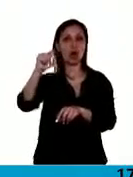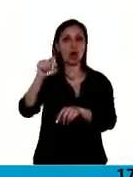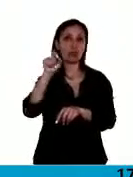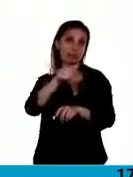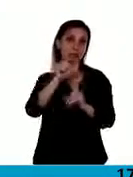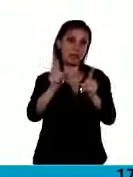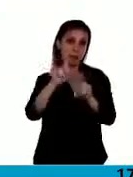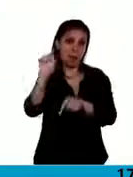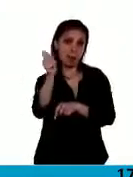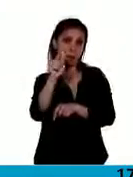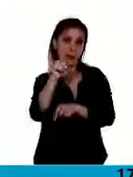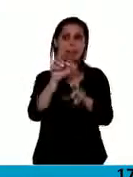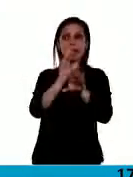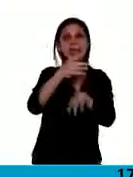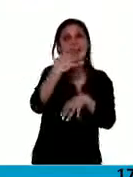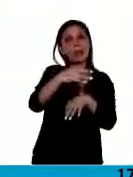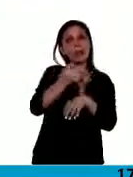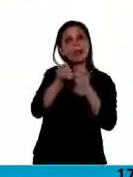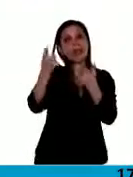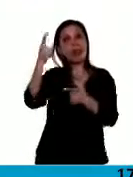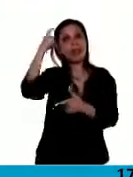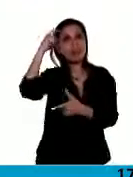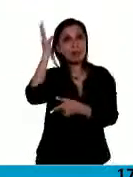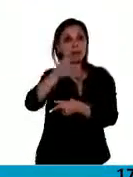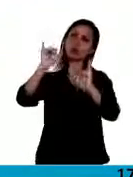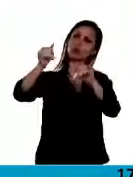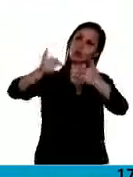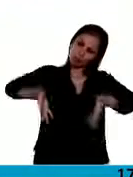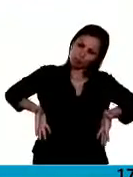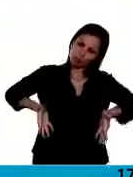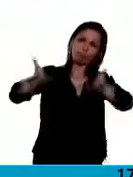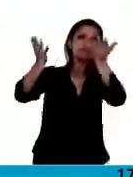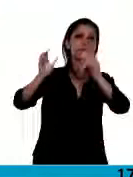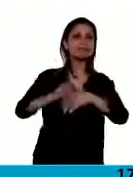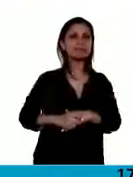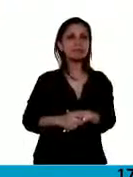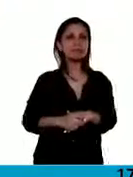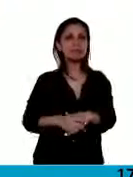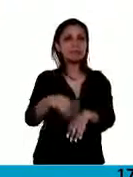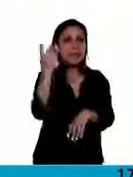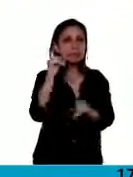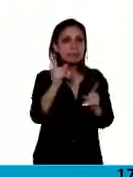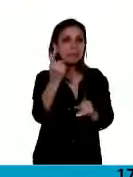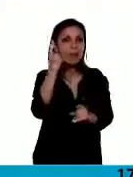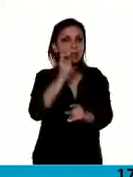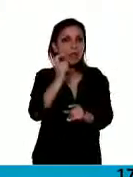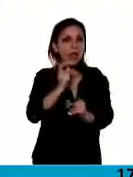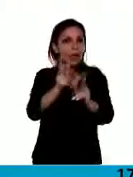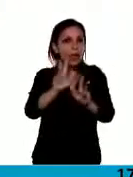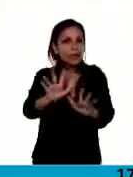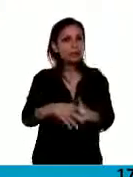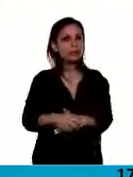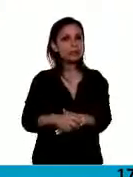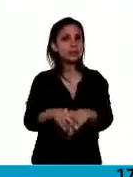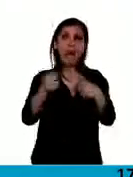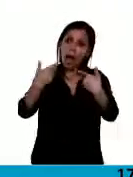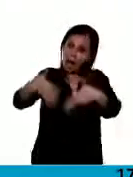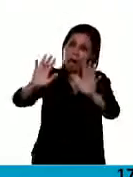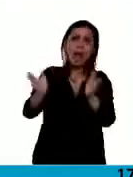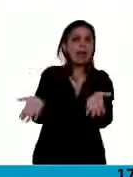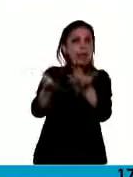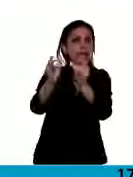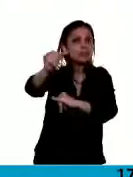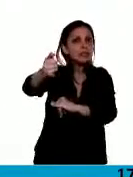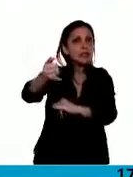Guernica, se debe ceder el 10% de la superficie total, lo decía el gobernador ayer mismo, precisamente para un acceso justo al